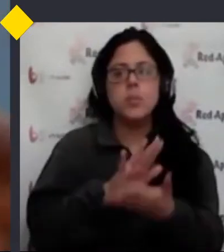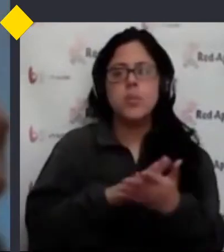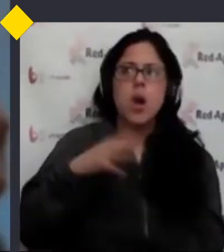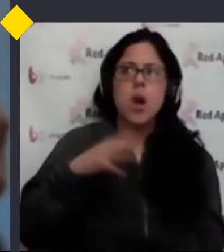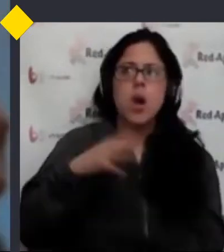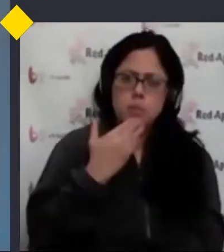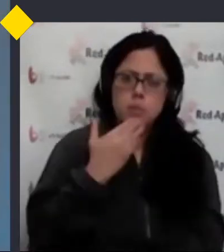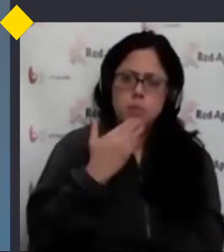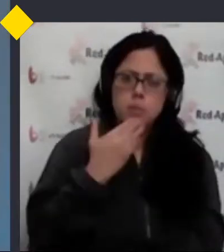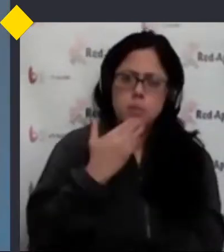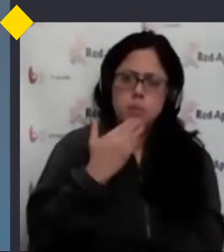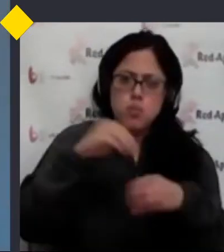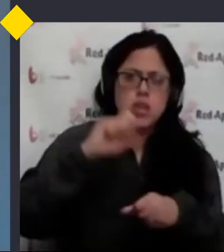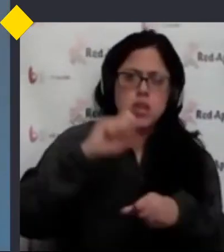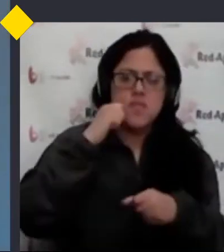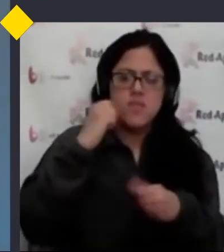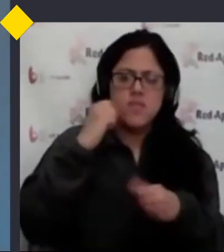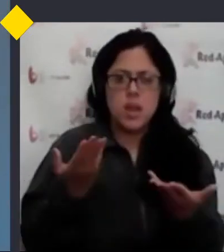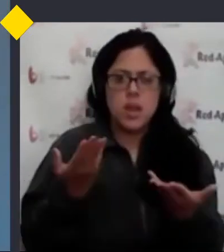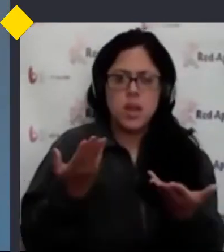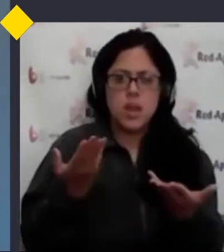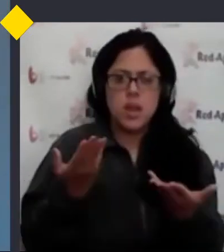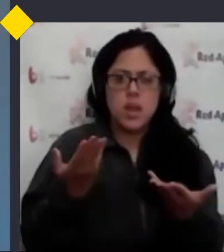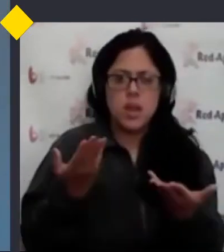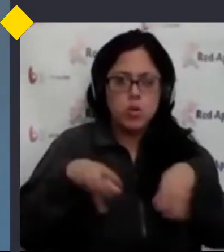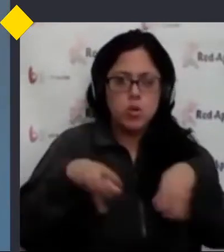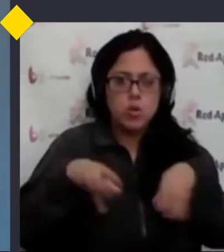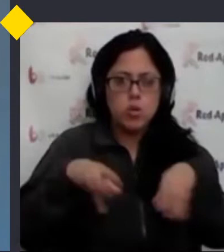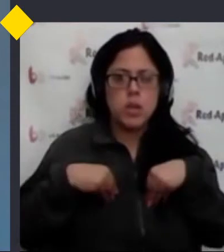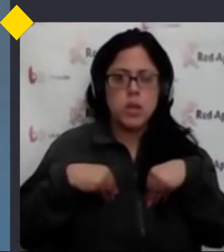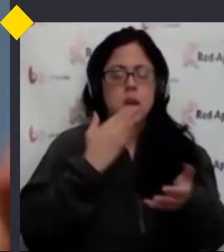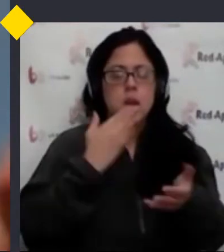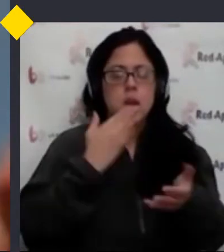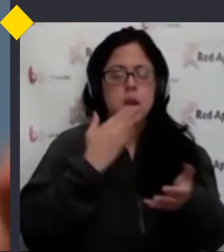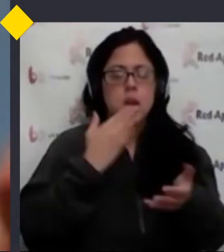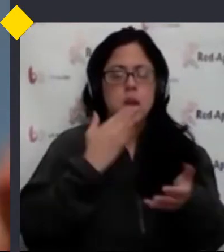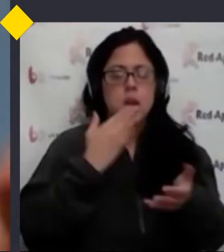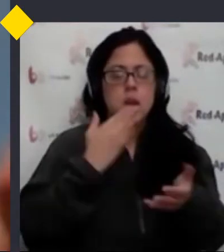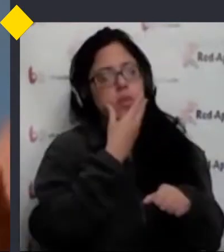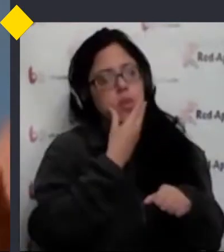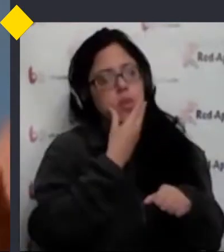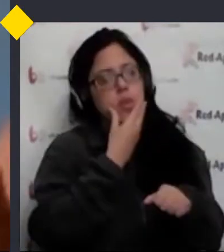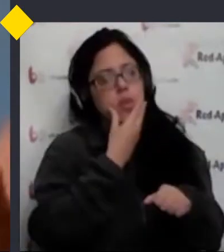Y cuando yo me la juego, tiene costos. Cuando hay algo muy bonito jugándosela por un grupo que está excluido, digo, aquí no la estamos